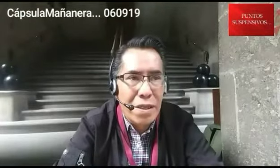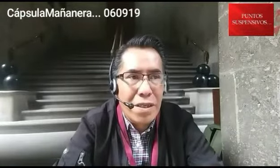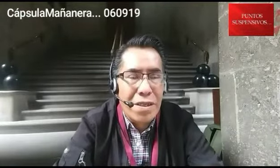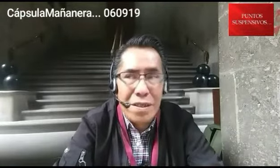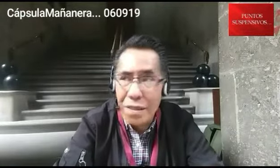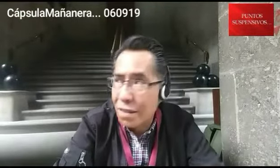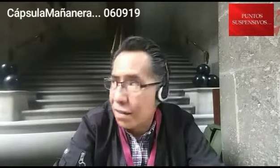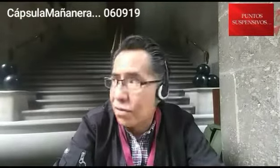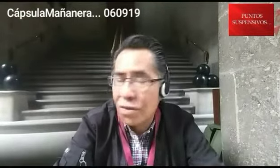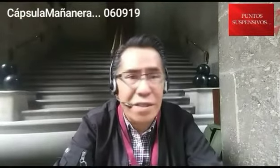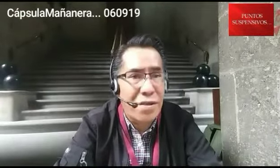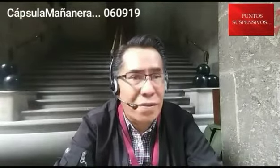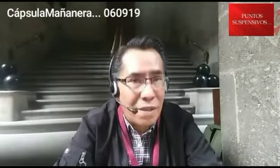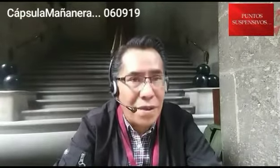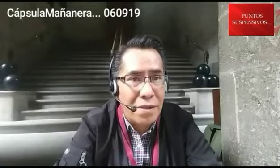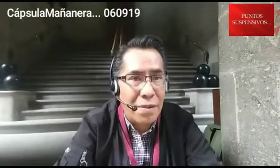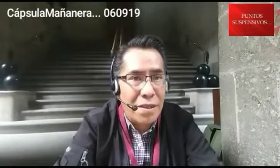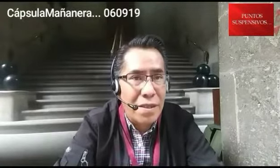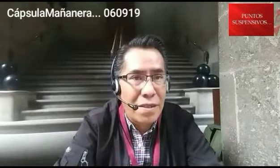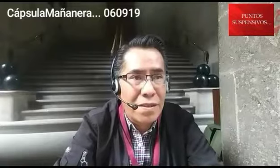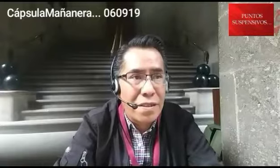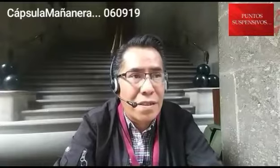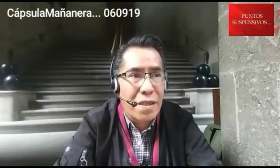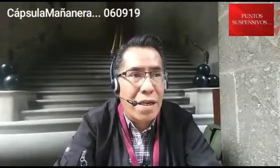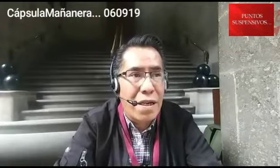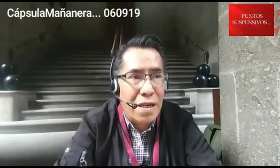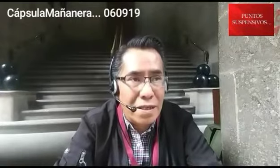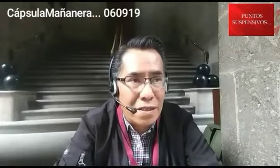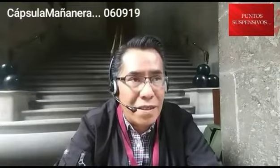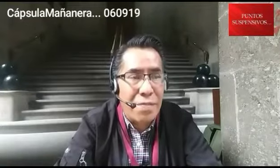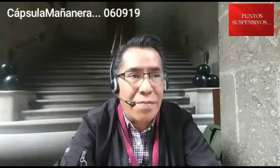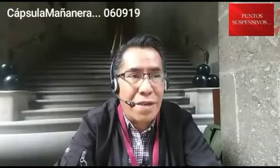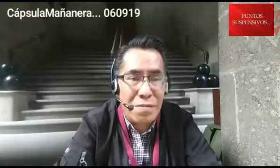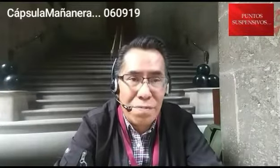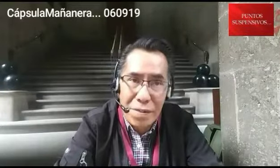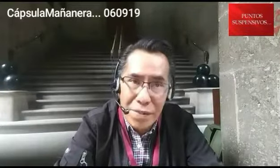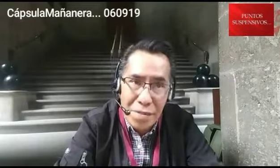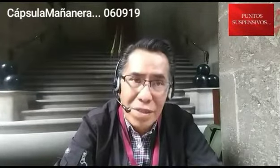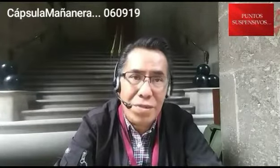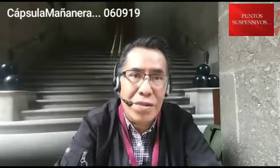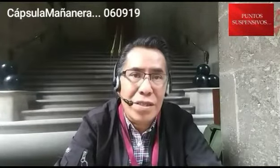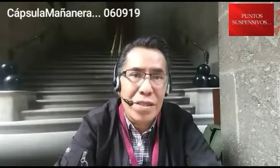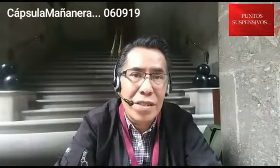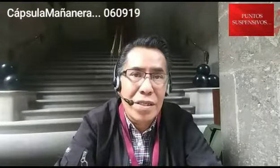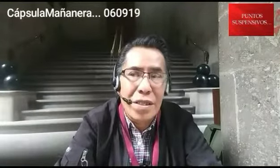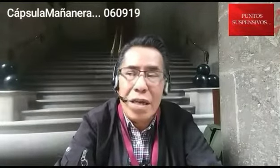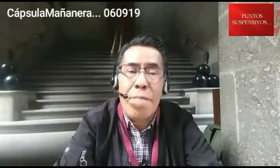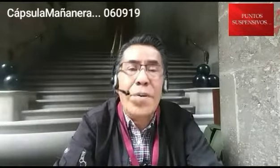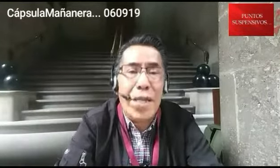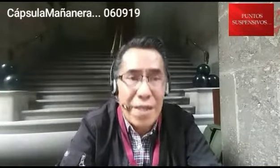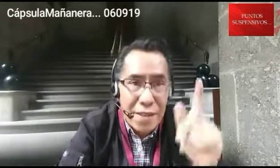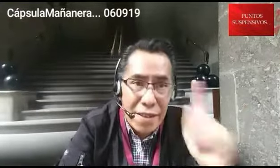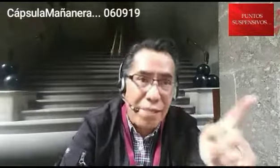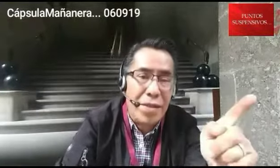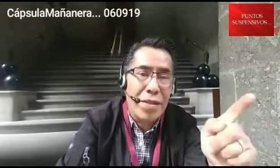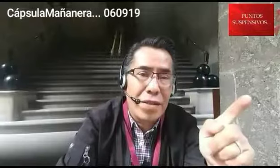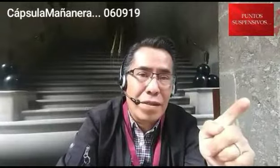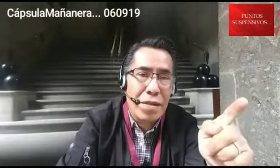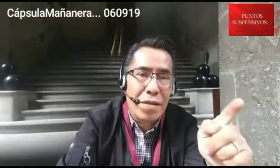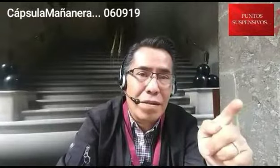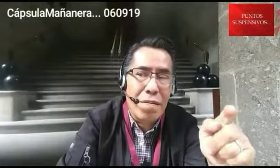Nieto. Y yo les comentaba la vez pasada, agárrense que preparados porque vienen más cosas. Y piedra que